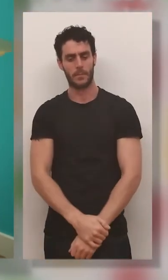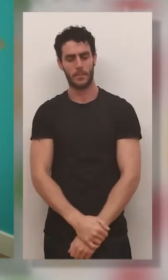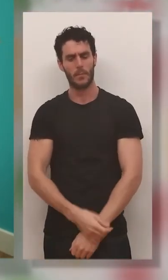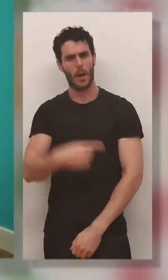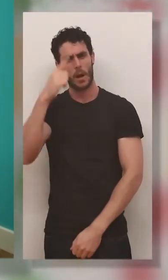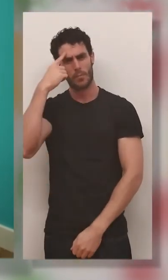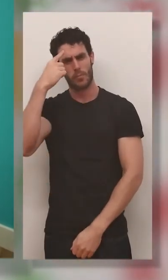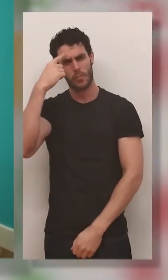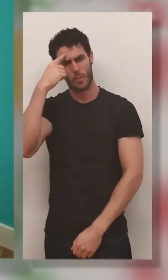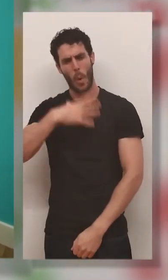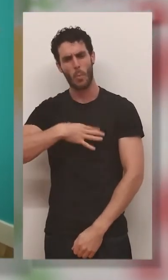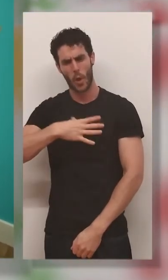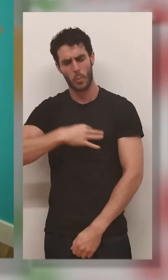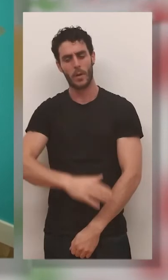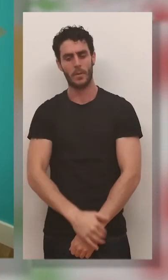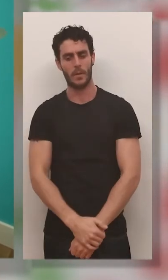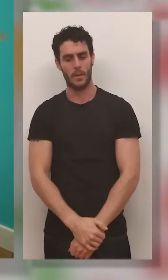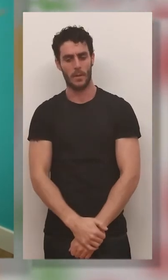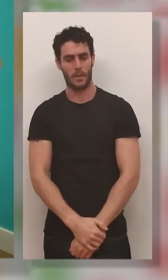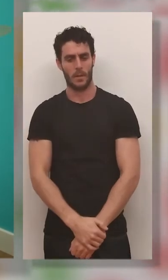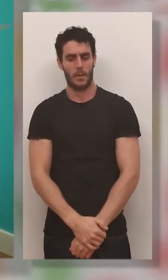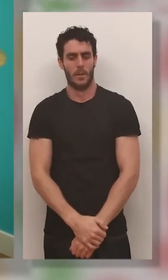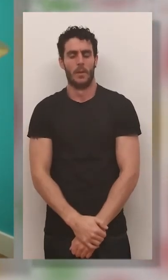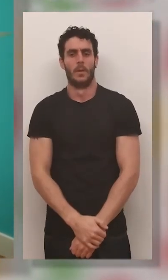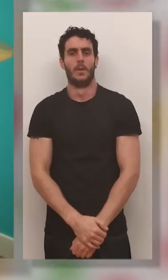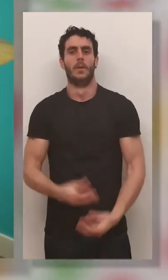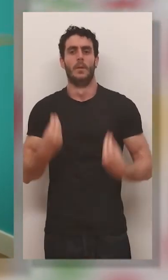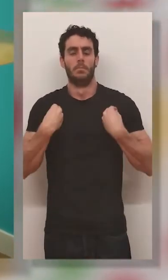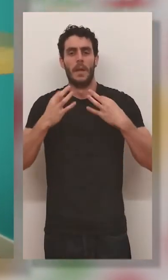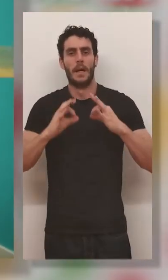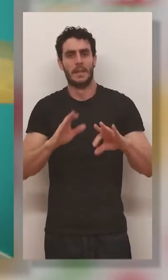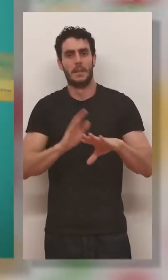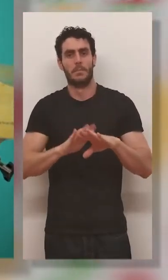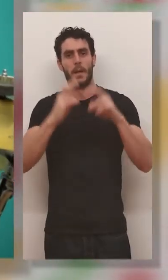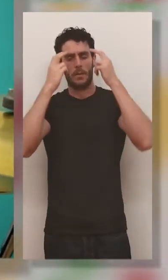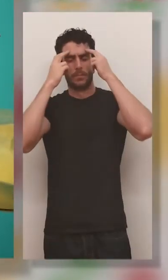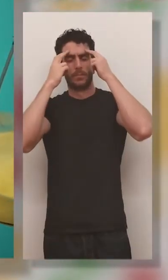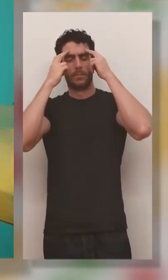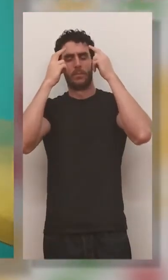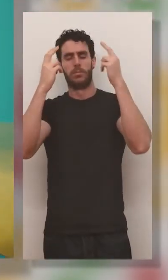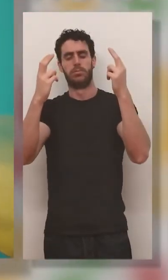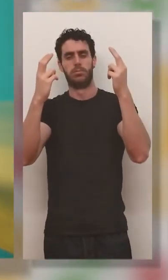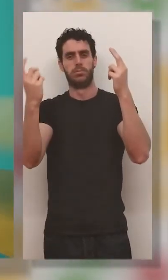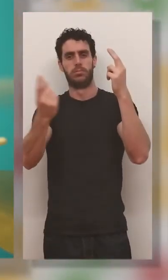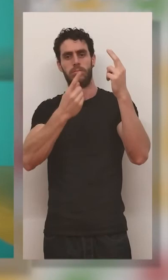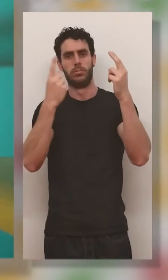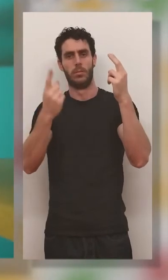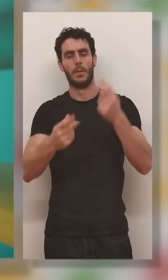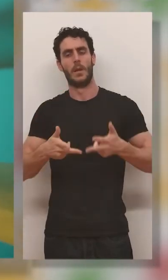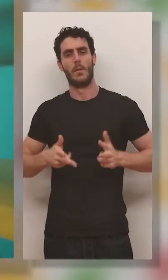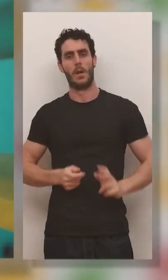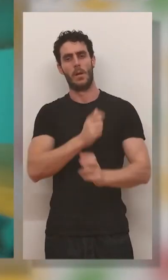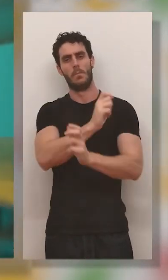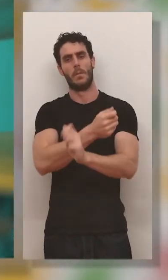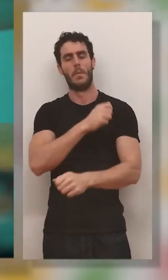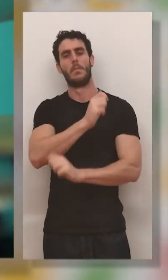puedes tocarlo. Es que es una forma de canalizar, de desahogar, simplemente pues sentarte delante de una batería y aunque no